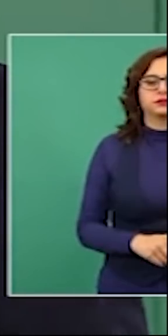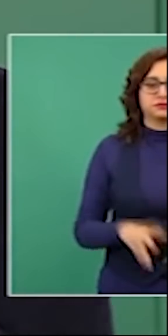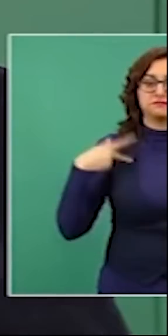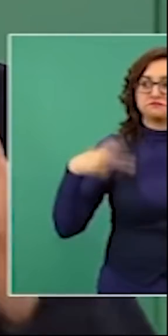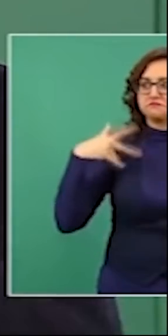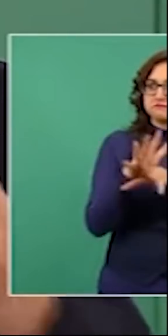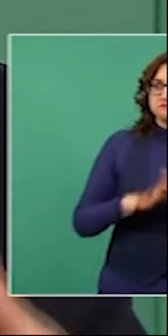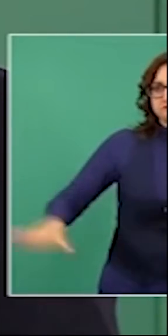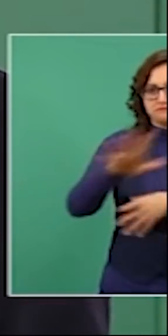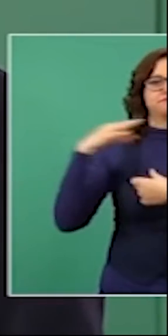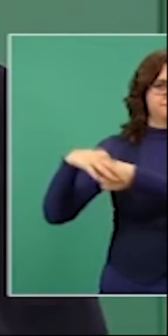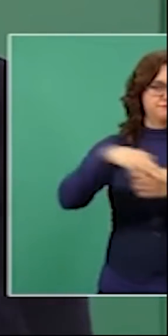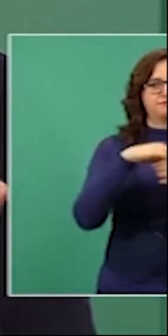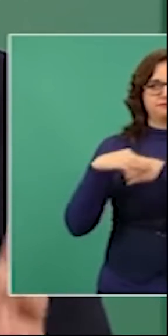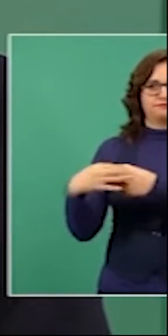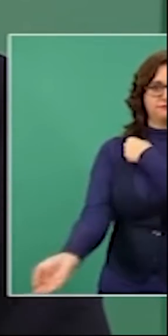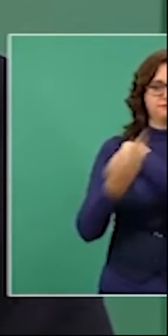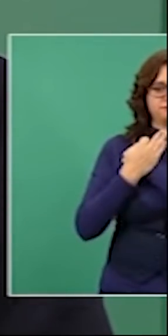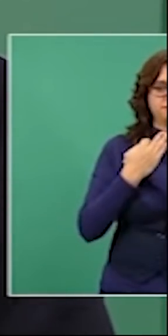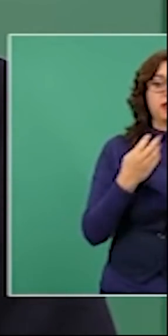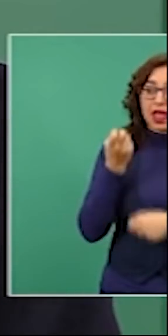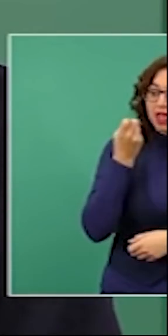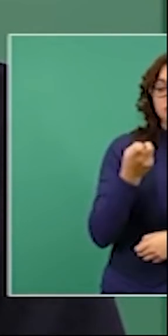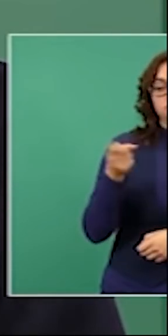Esa es la esencia de la democracia, el ciudadano